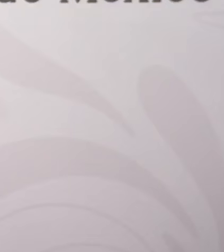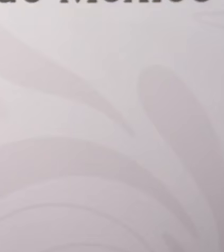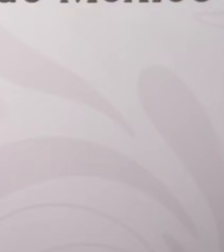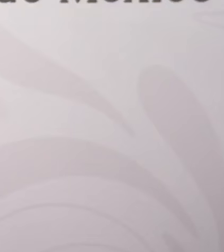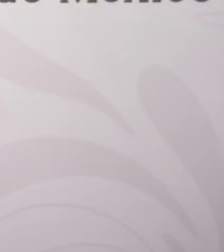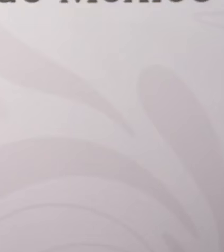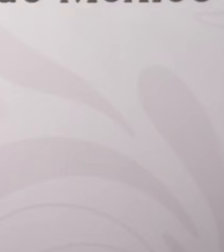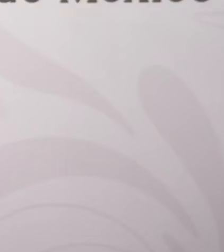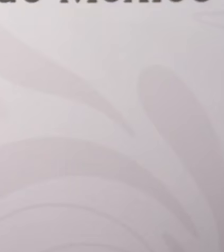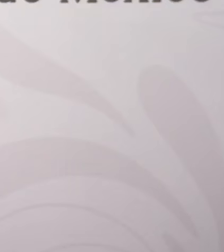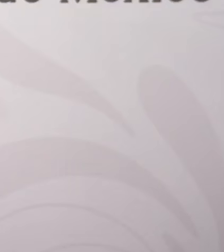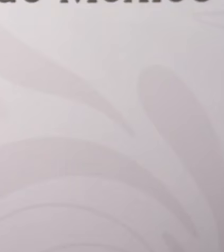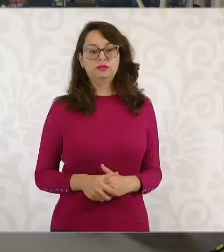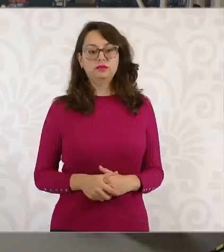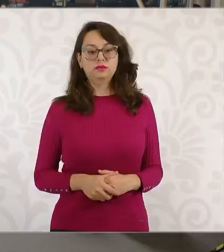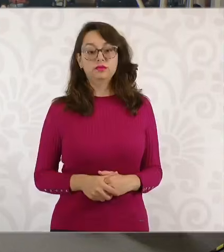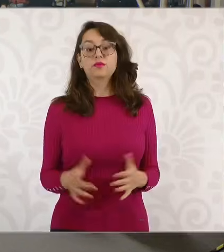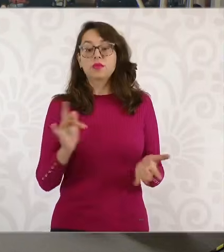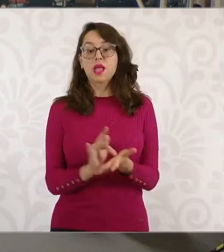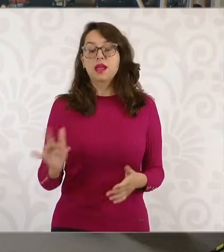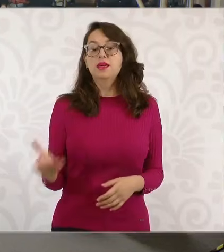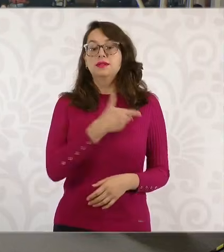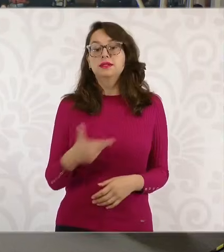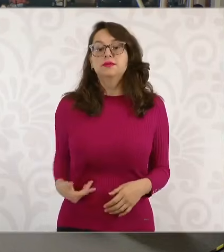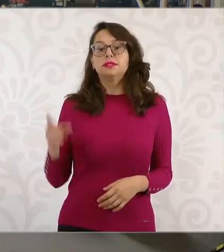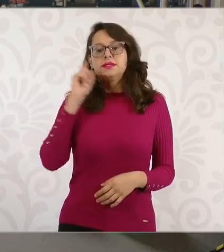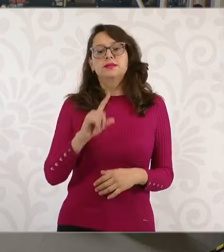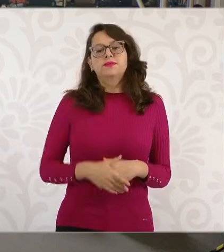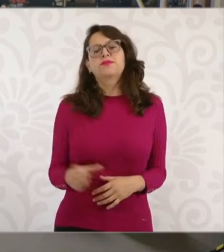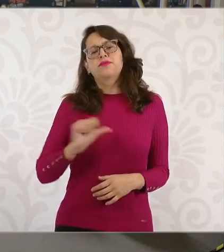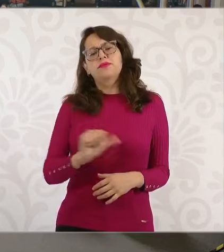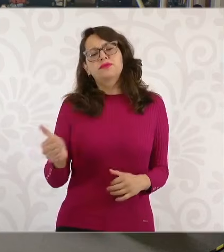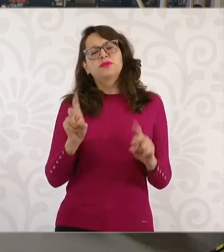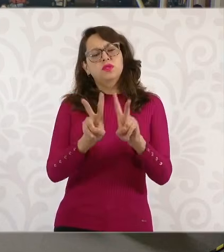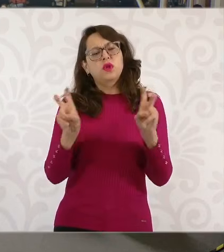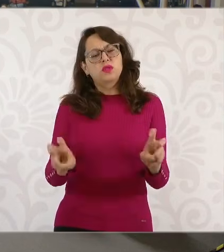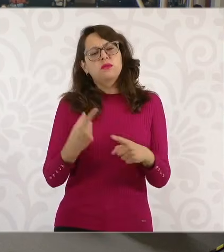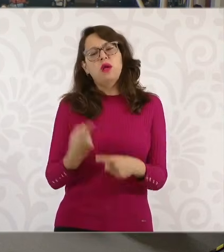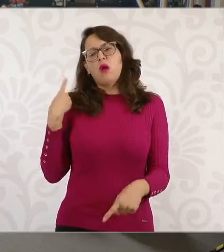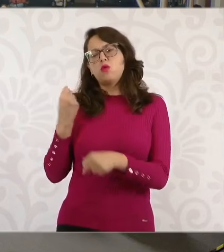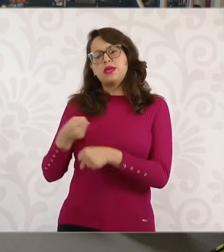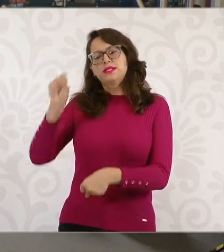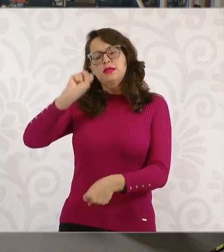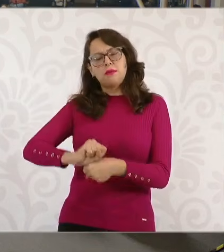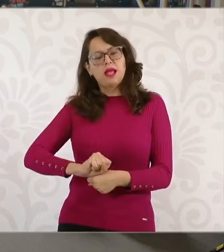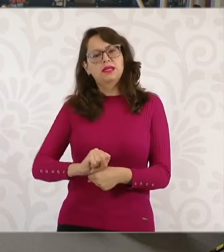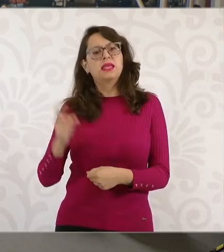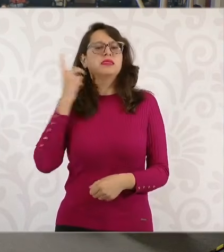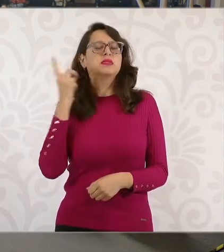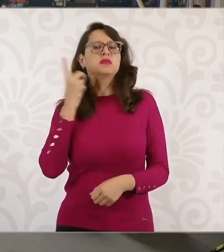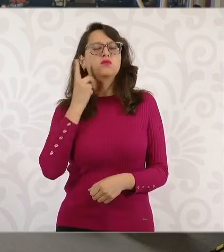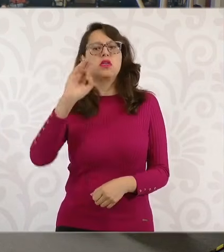Gracias, Presidenta. En otro tema, la semana pasada el diputado federal de Morena en